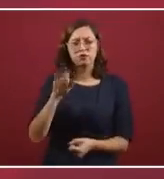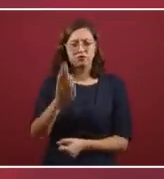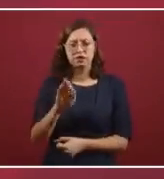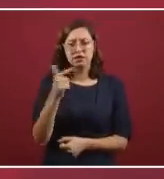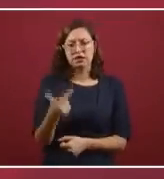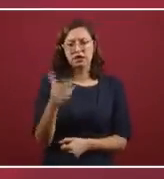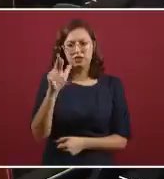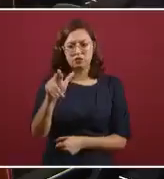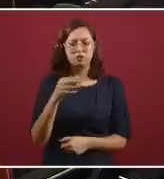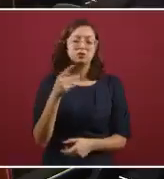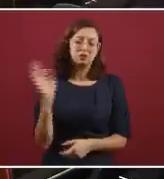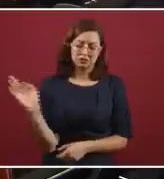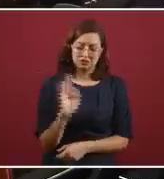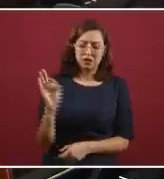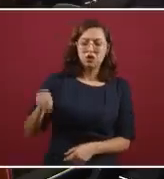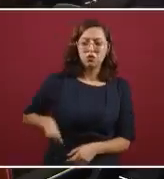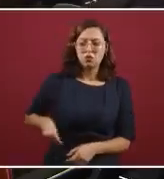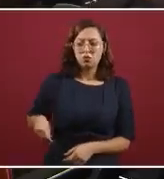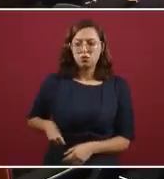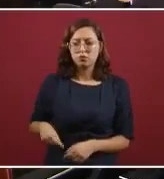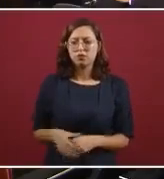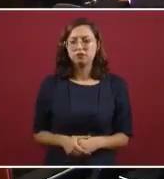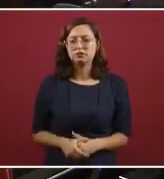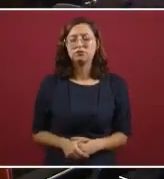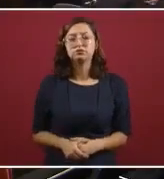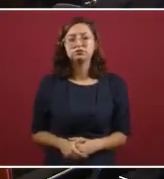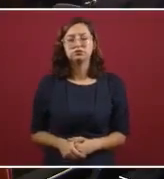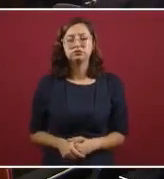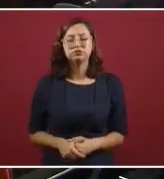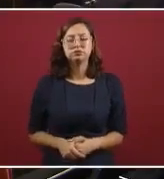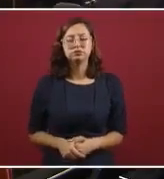República. Va a ser de inmediato.